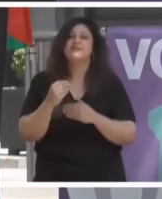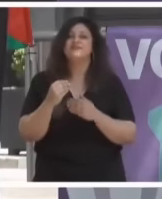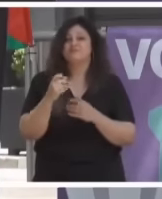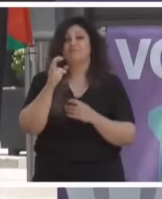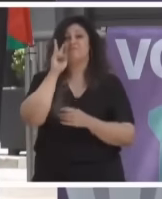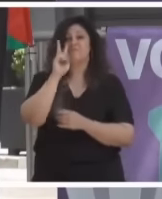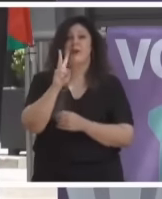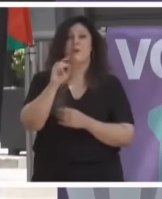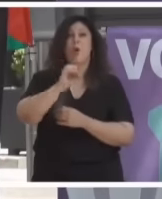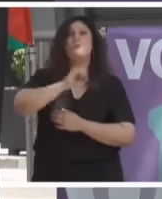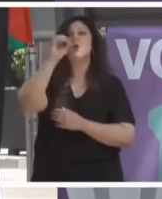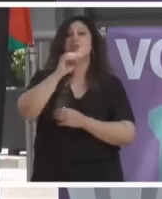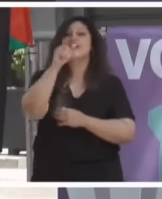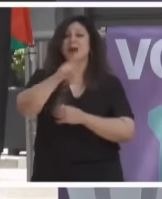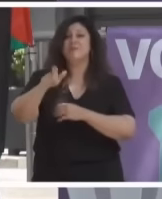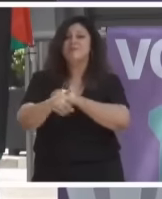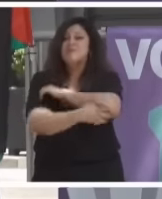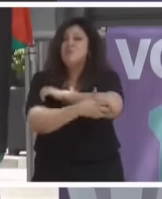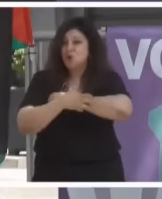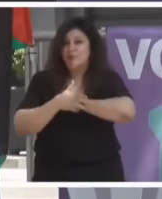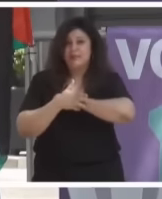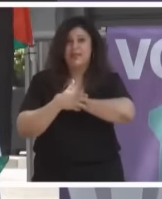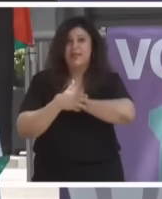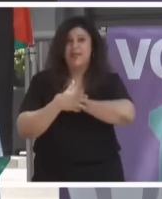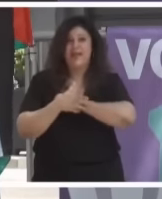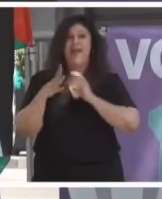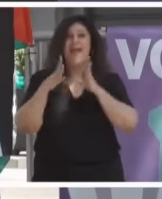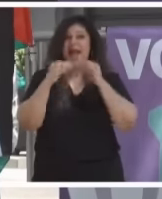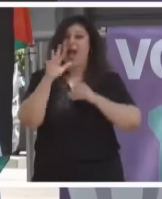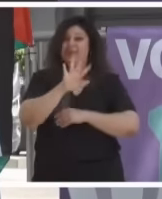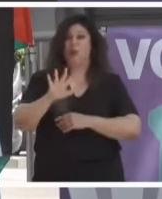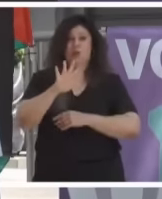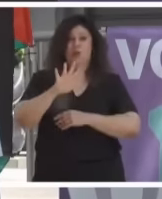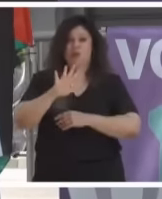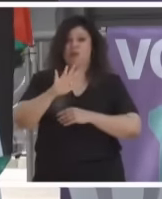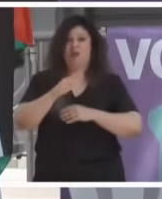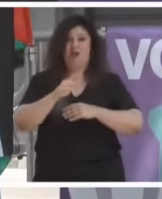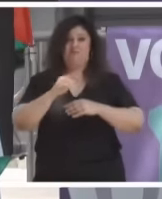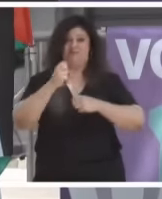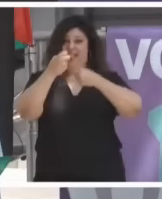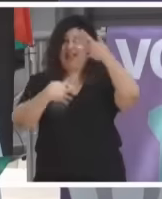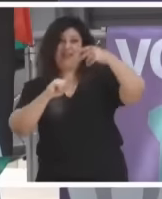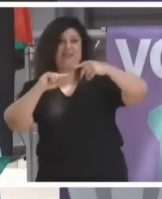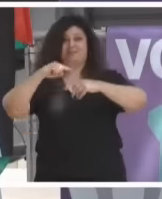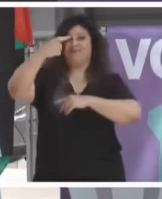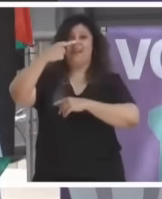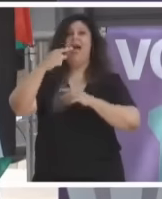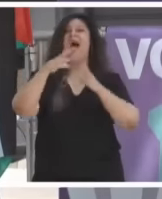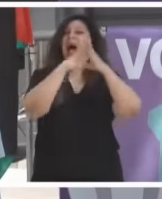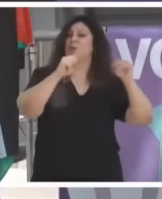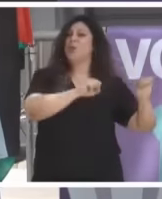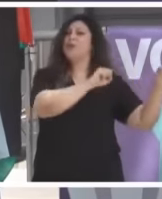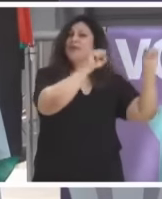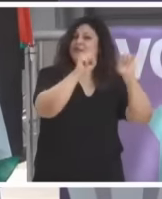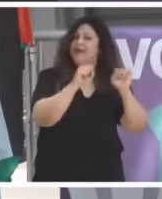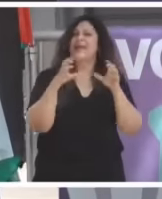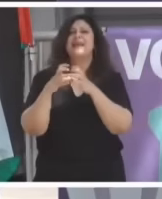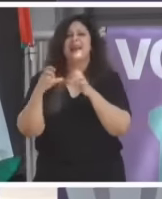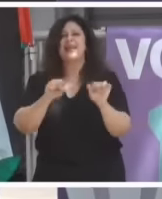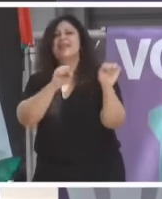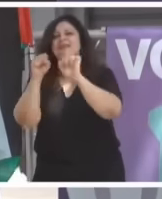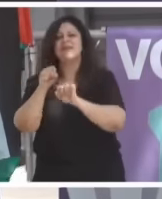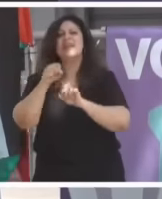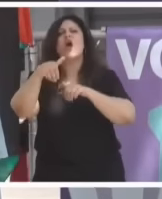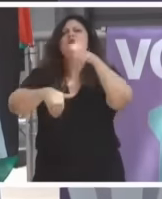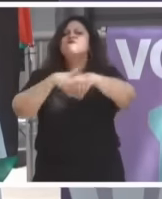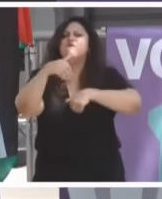de pobreza que encabeza nuestra comunidad autónoma. Y defender Andalucía y defender Granada con el voto morado en las